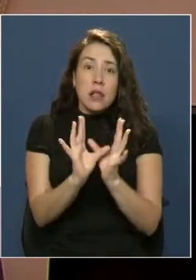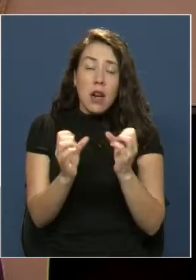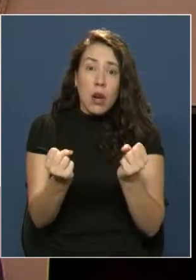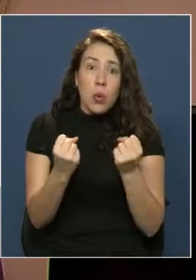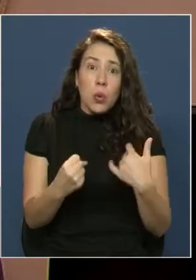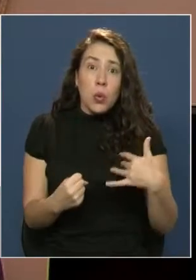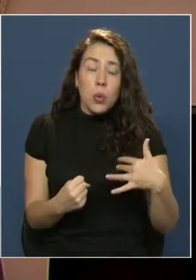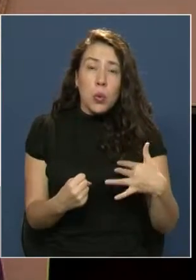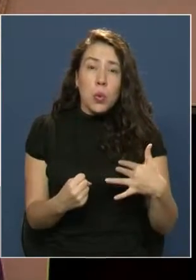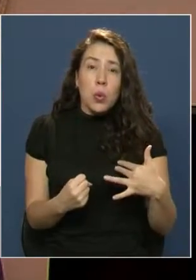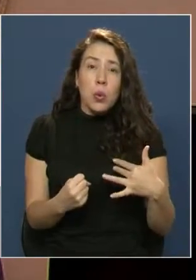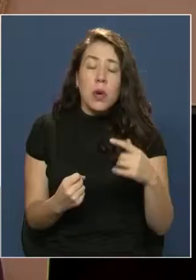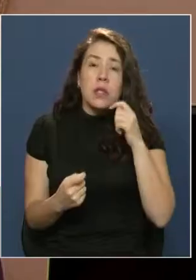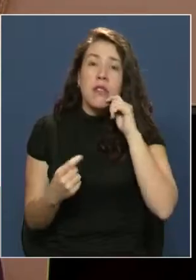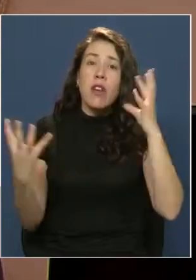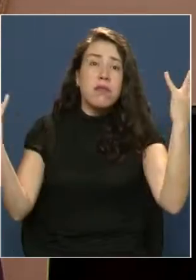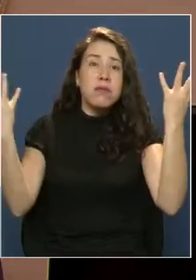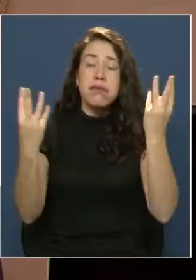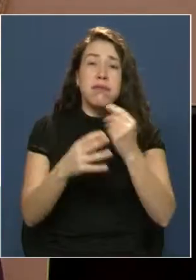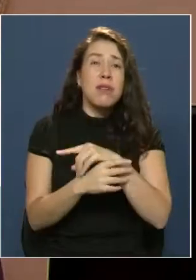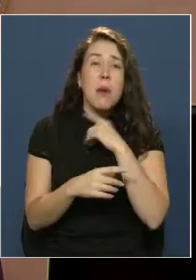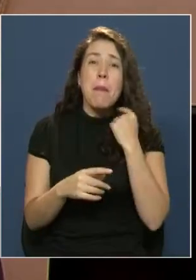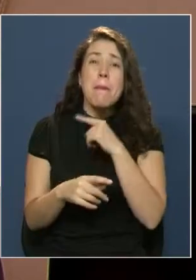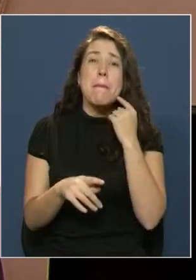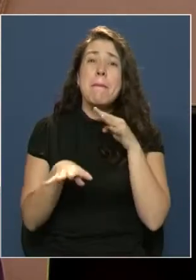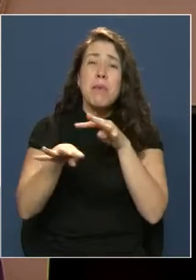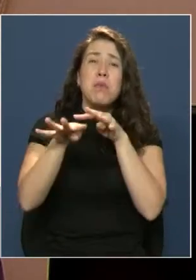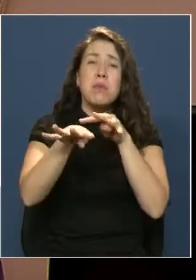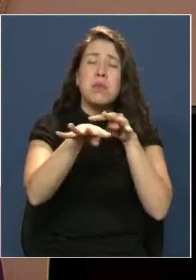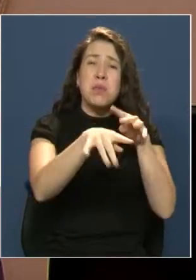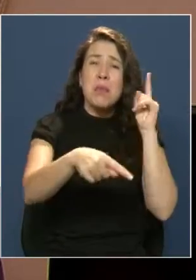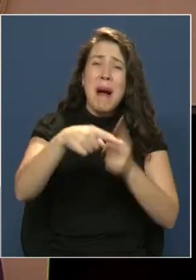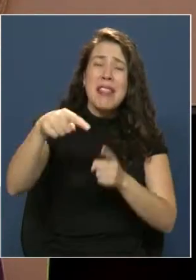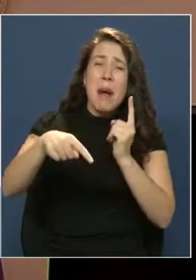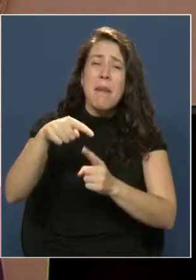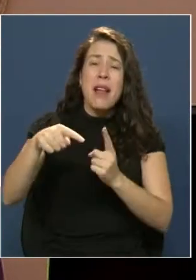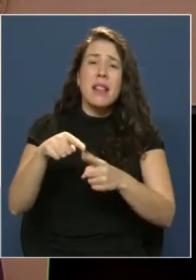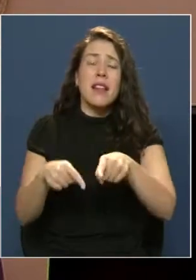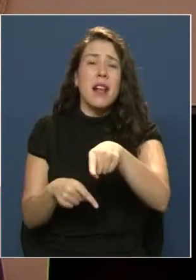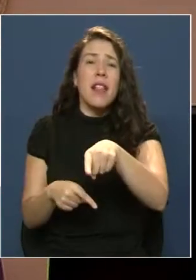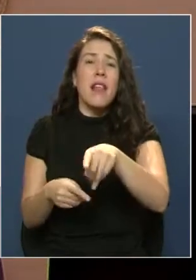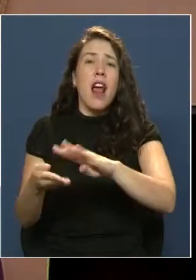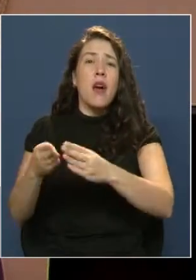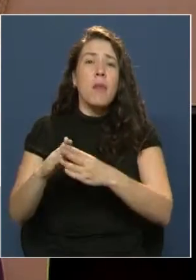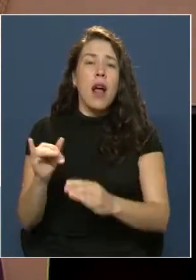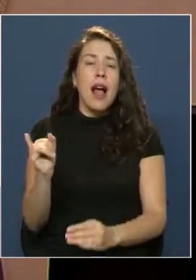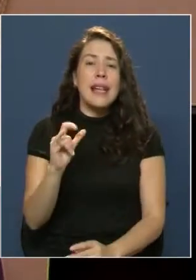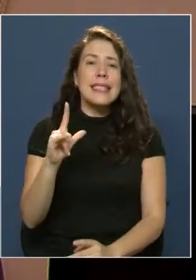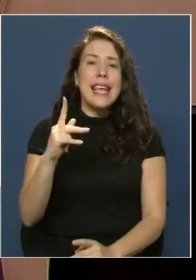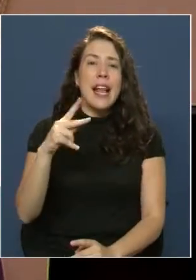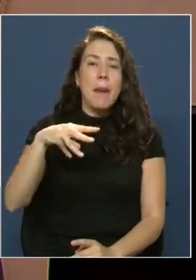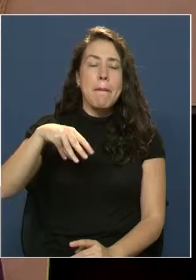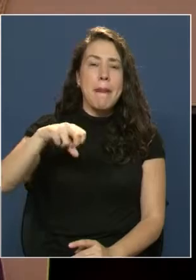lo que fue el exterminio, el genocidio del pueblo Selknam.